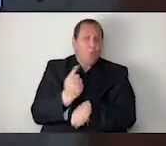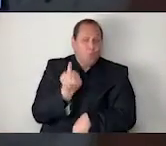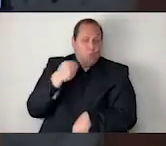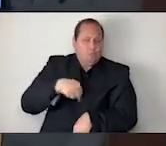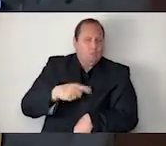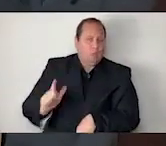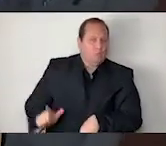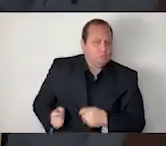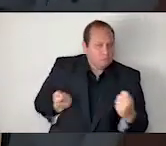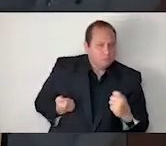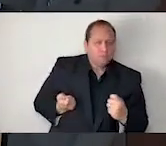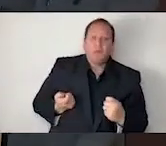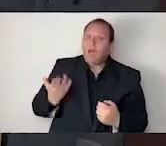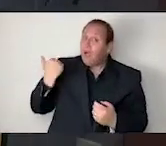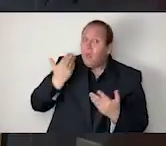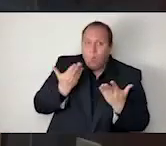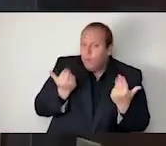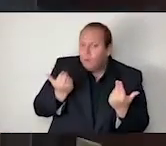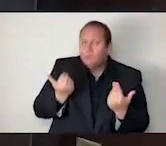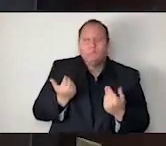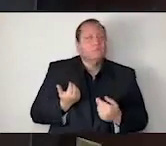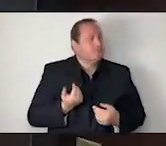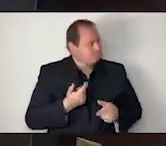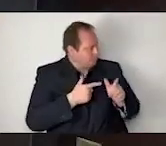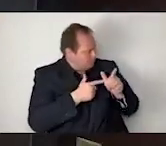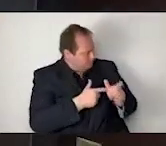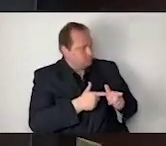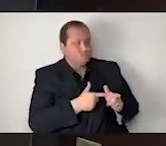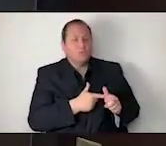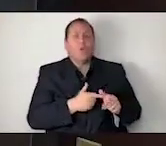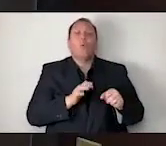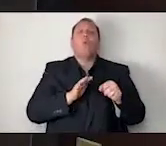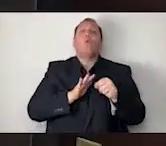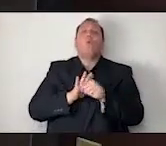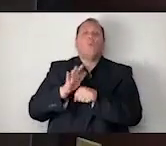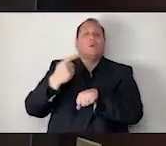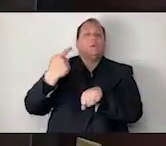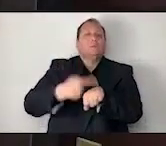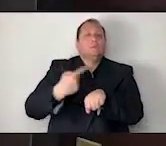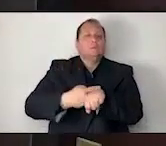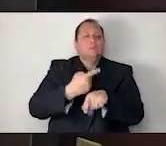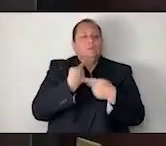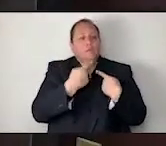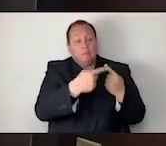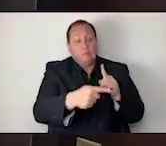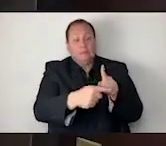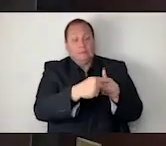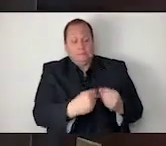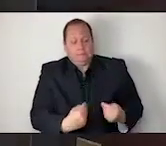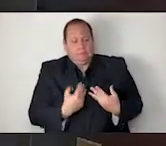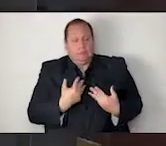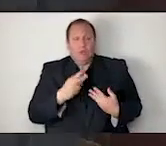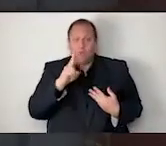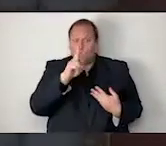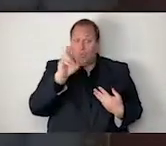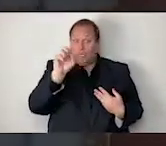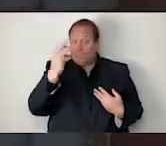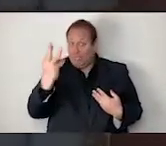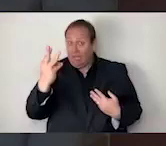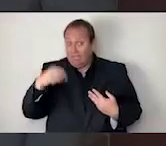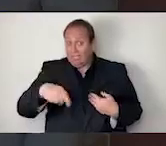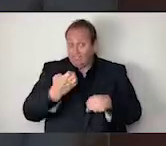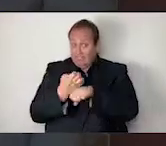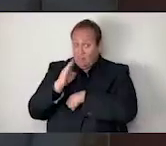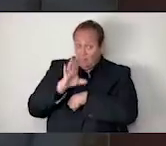nuestros pacientes positivos de los 263 que tenemos en baja california al día de hoy la primera comorbilidades obesidad la